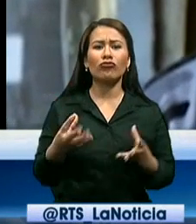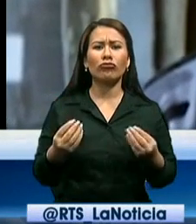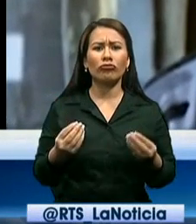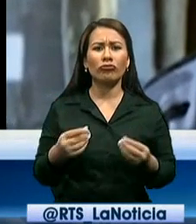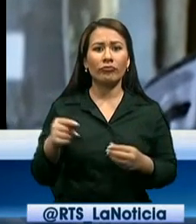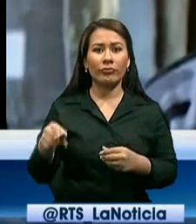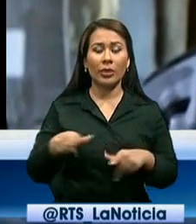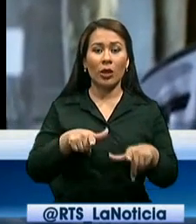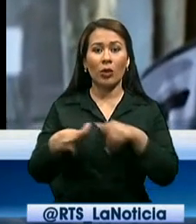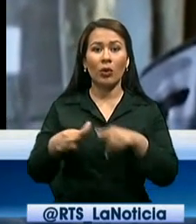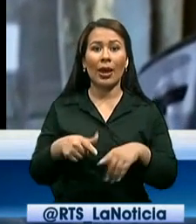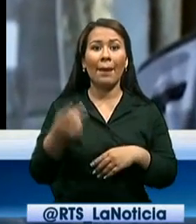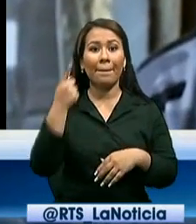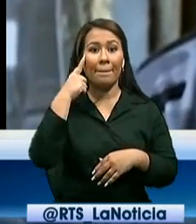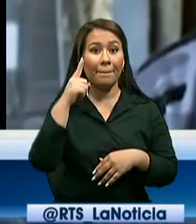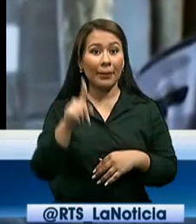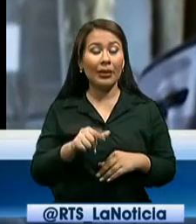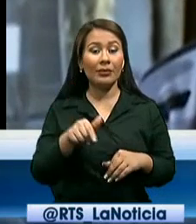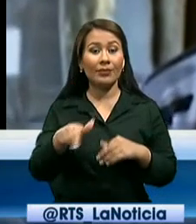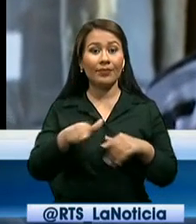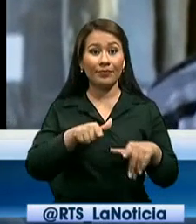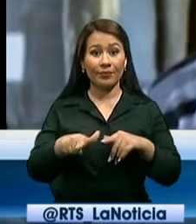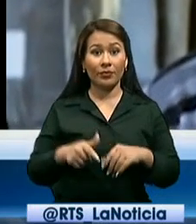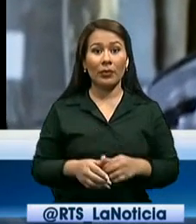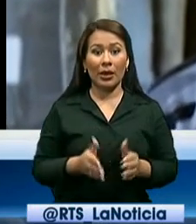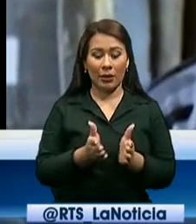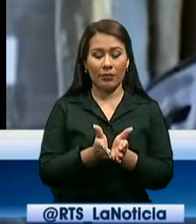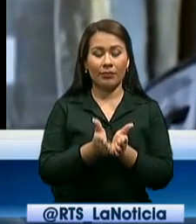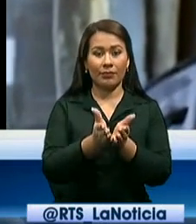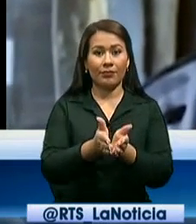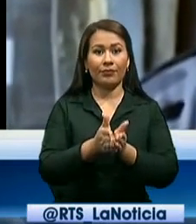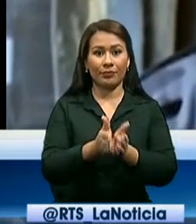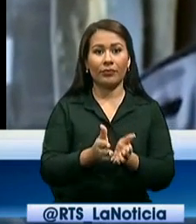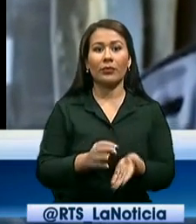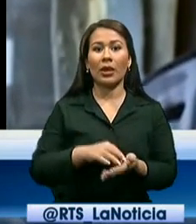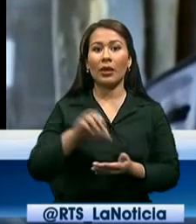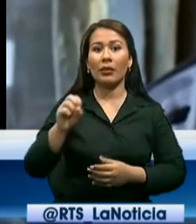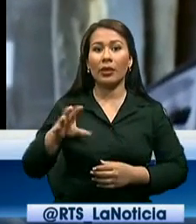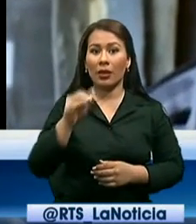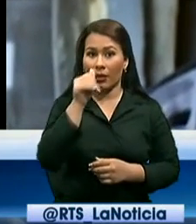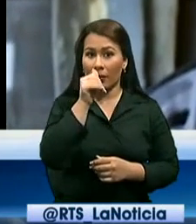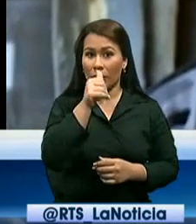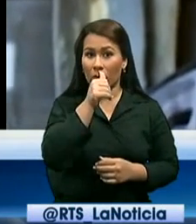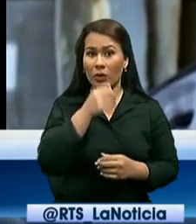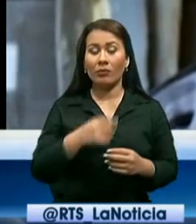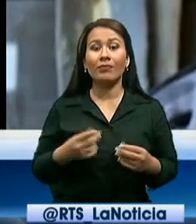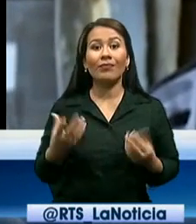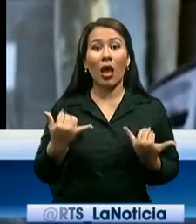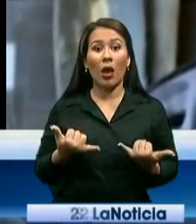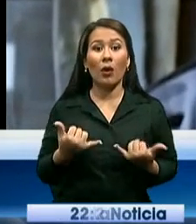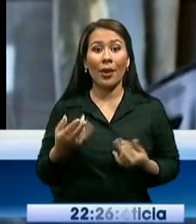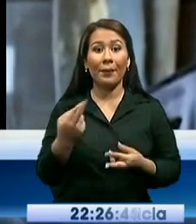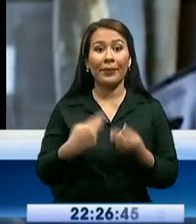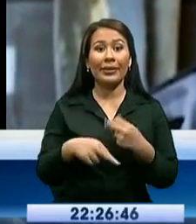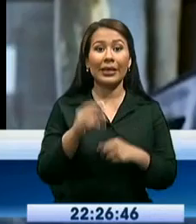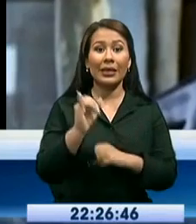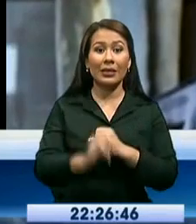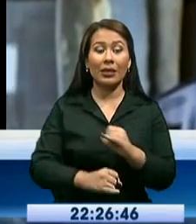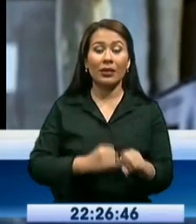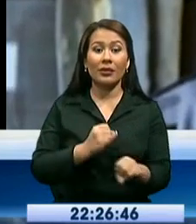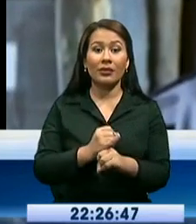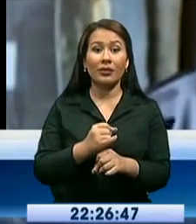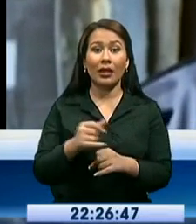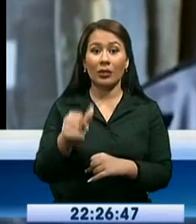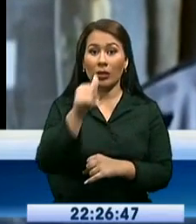Lagasto, para de ahí, en lanchas, ser trasladada. Como es tráfico internacional, se presume que es